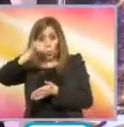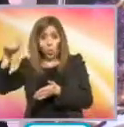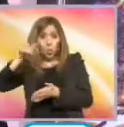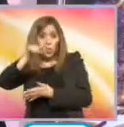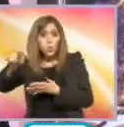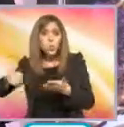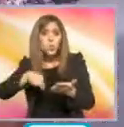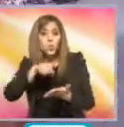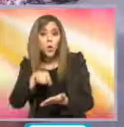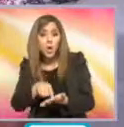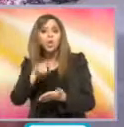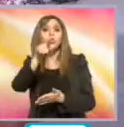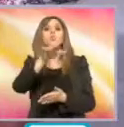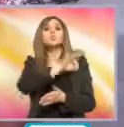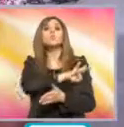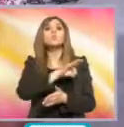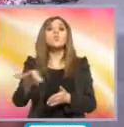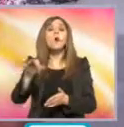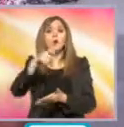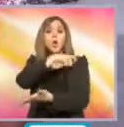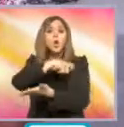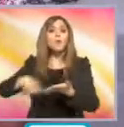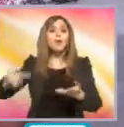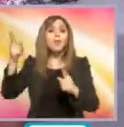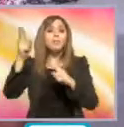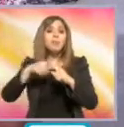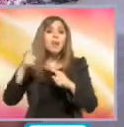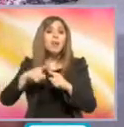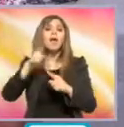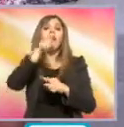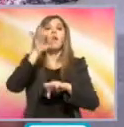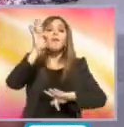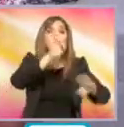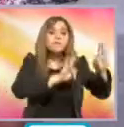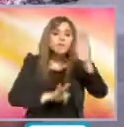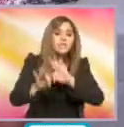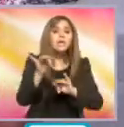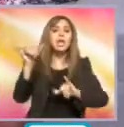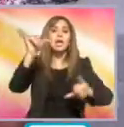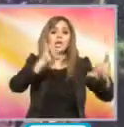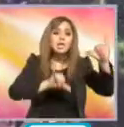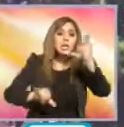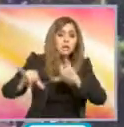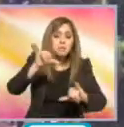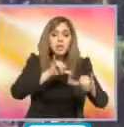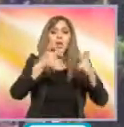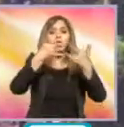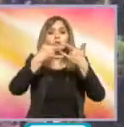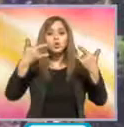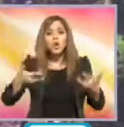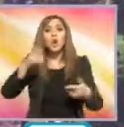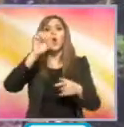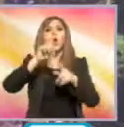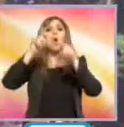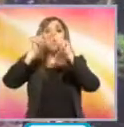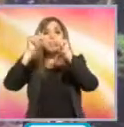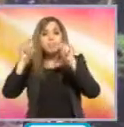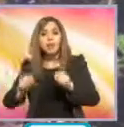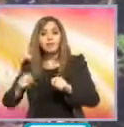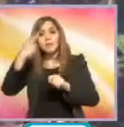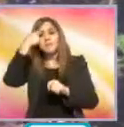los que puedes comprar la tarea escolar que necesitas, sea de física, de química, historia, o sea una tesis de posgrado, sea el resumen de un